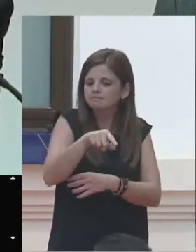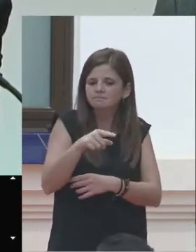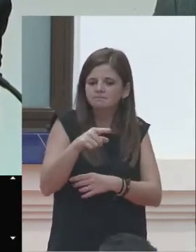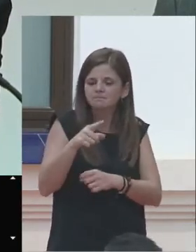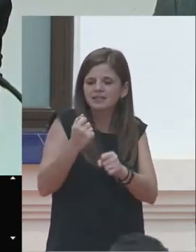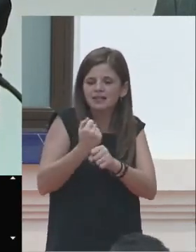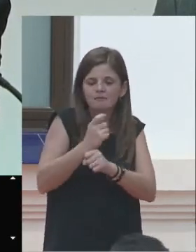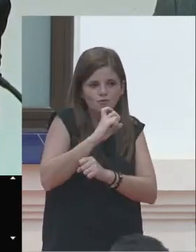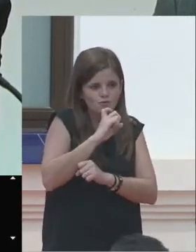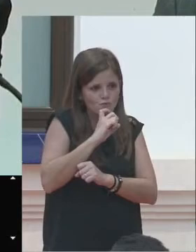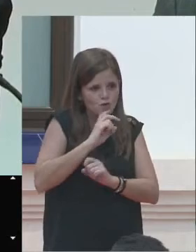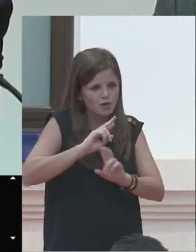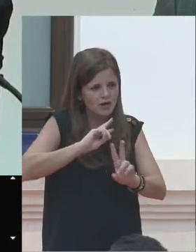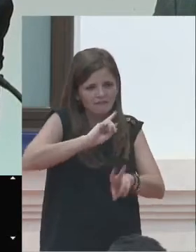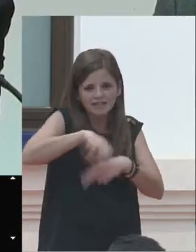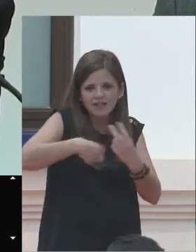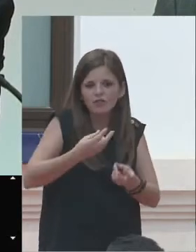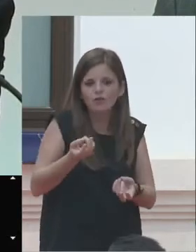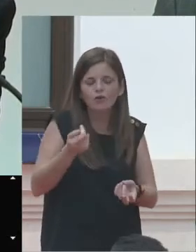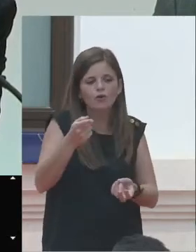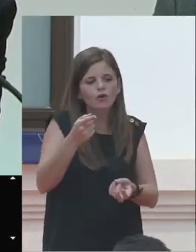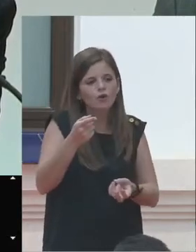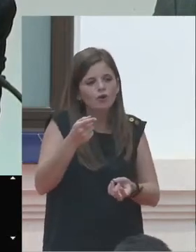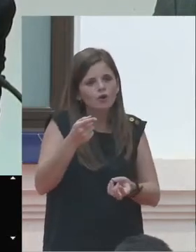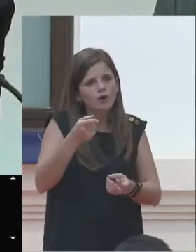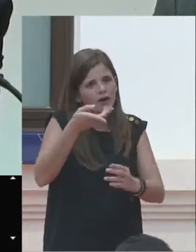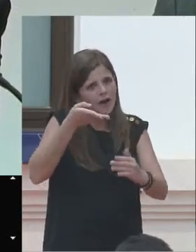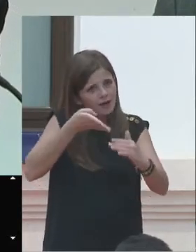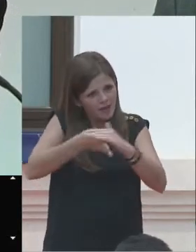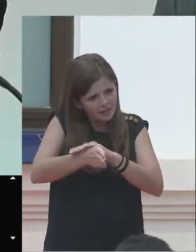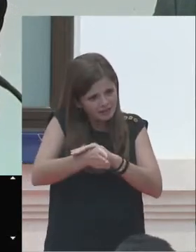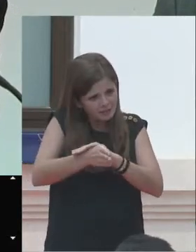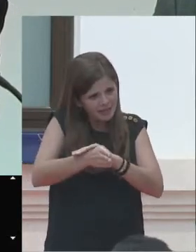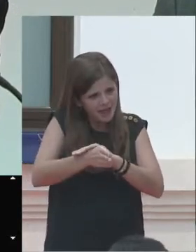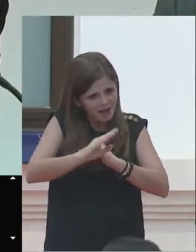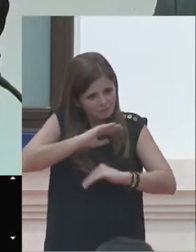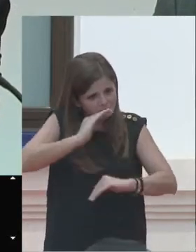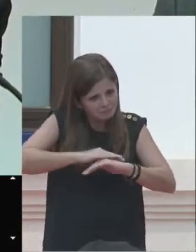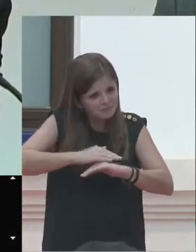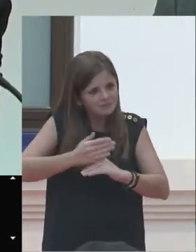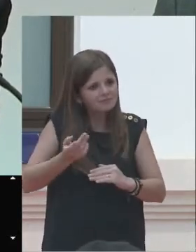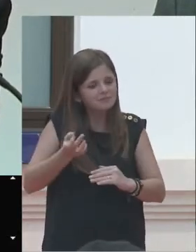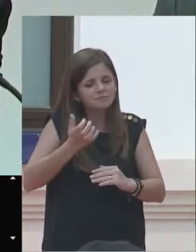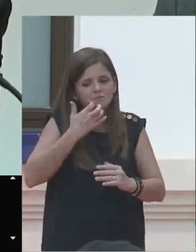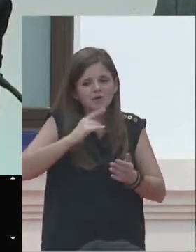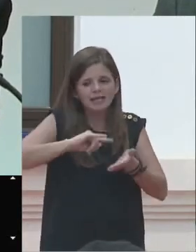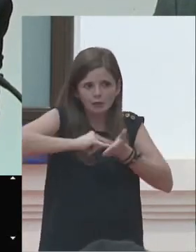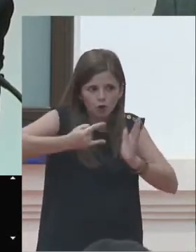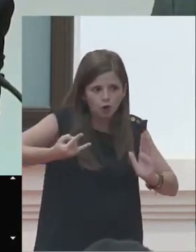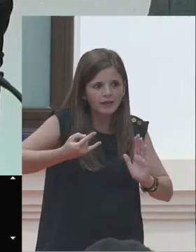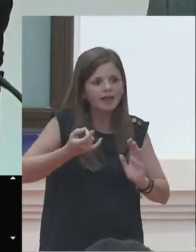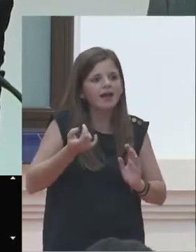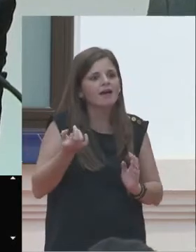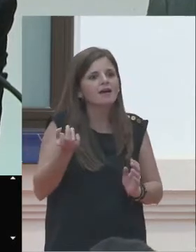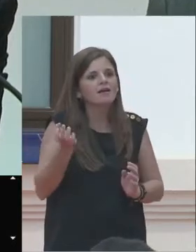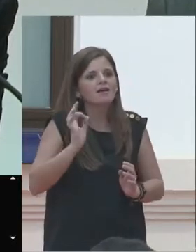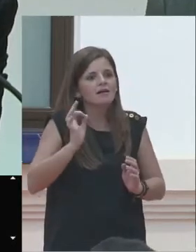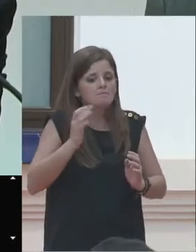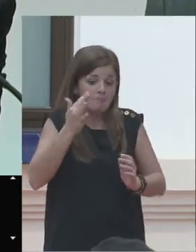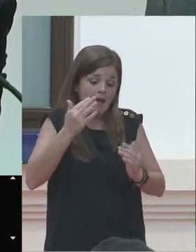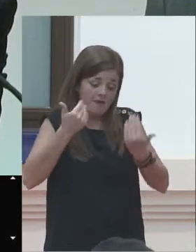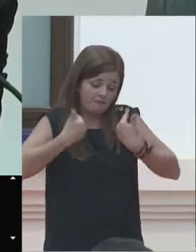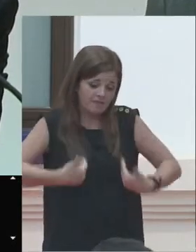en las rehabilitaciones el tener también asegurada la accesibilidad tanto, vamos a decir, en tecnología como en física,